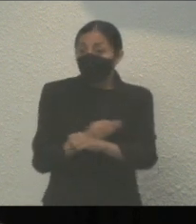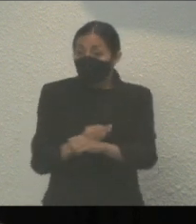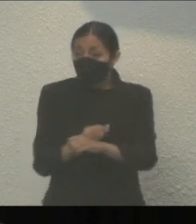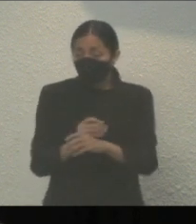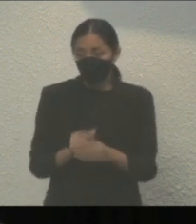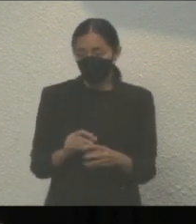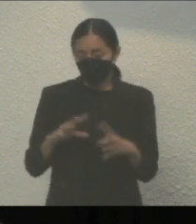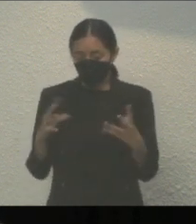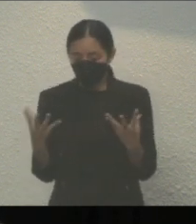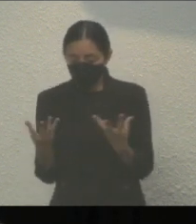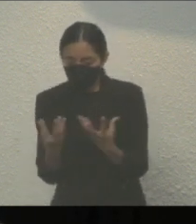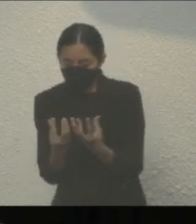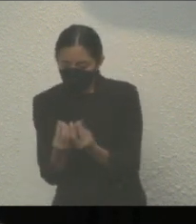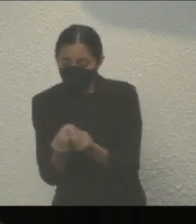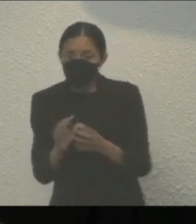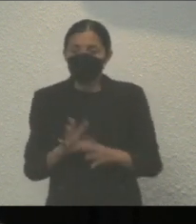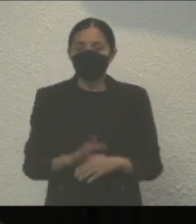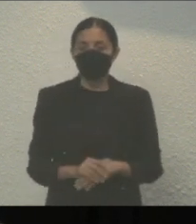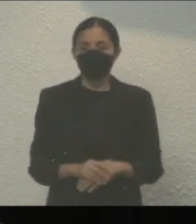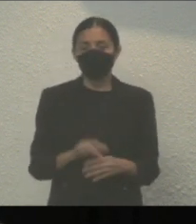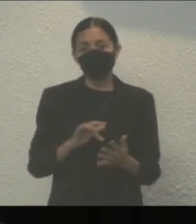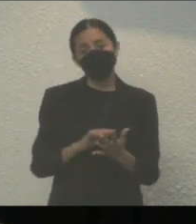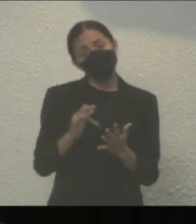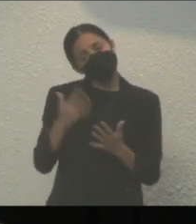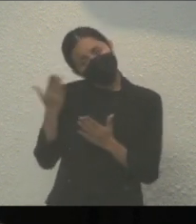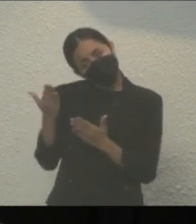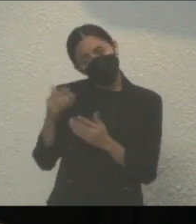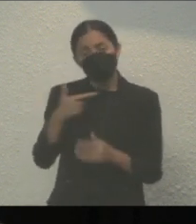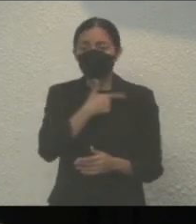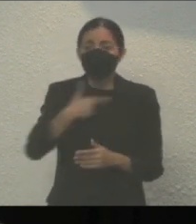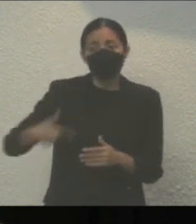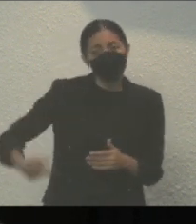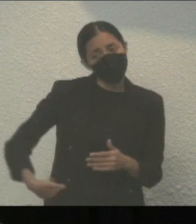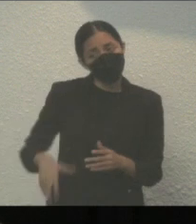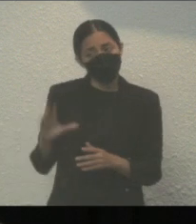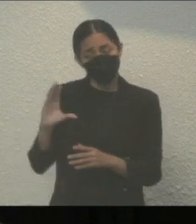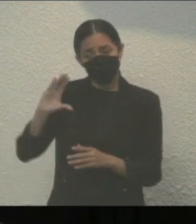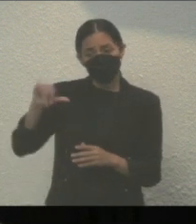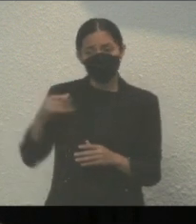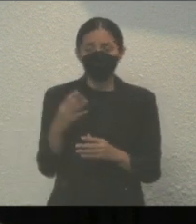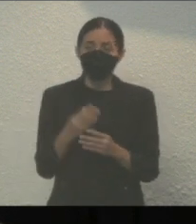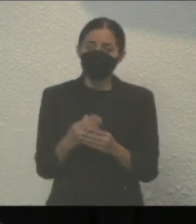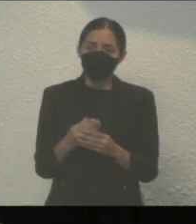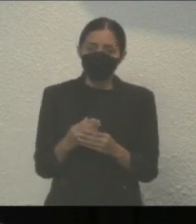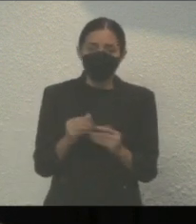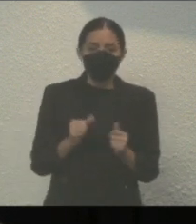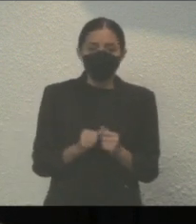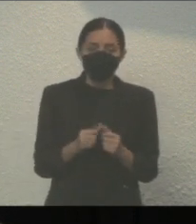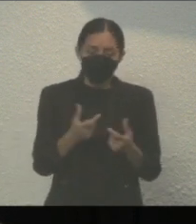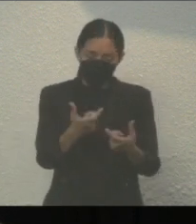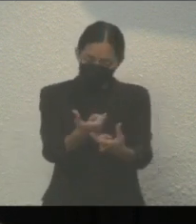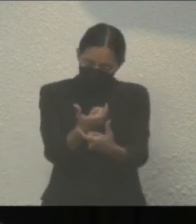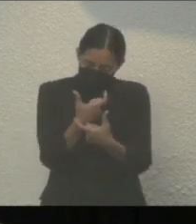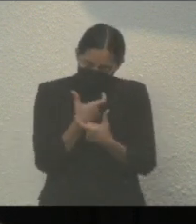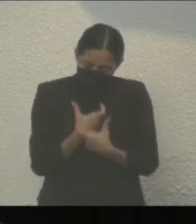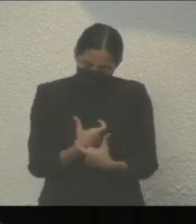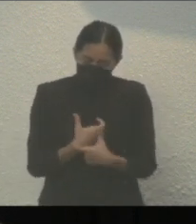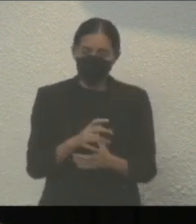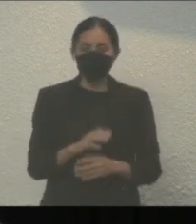de apoyo. Le agradezco, señor gobernador, por el honor que me confiere al otorgarme esta